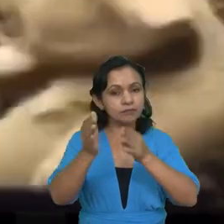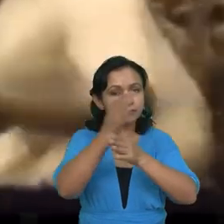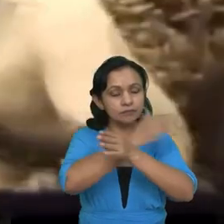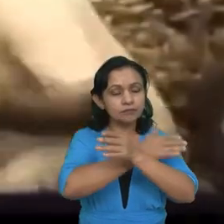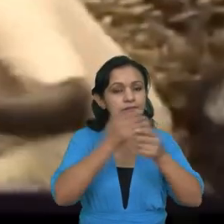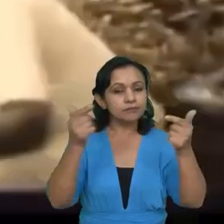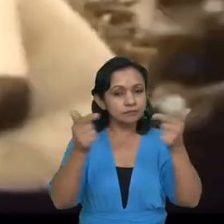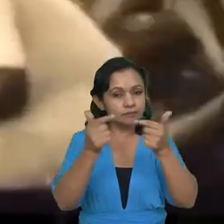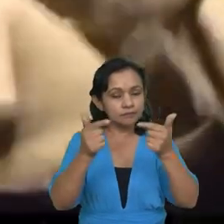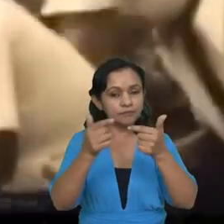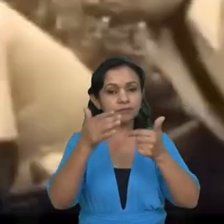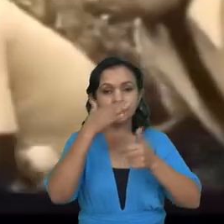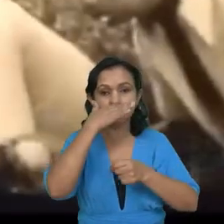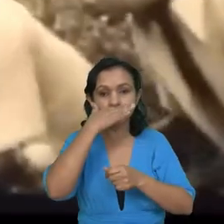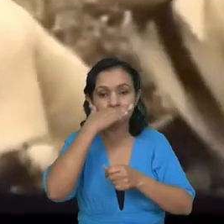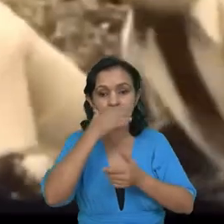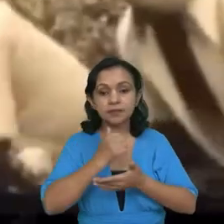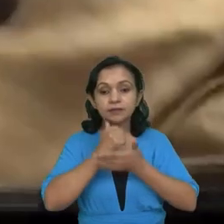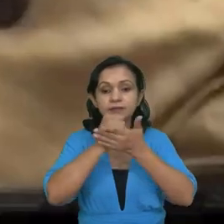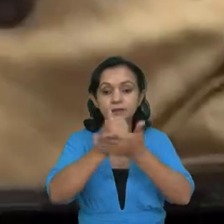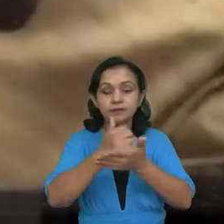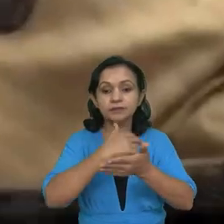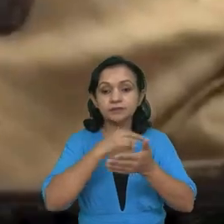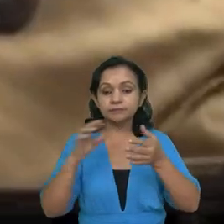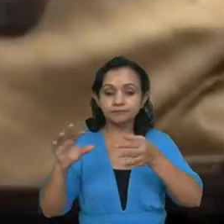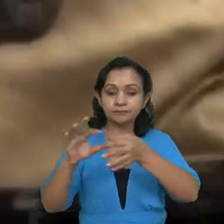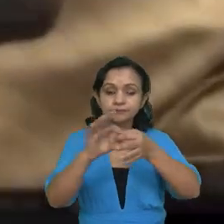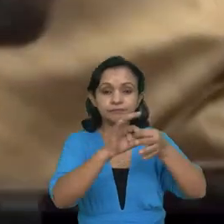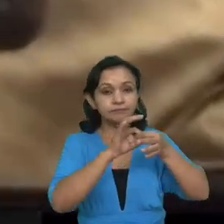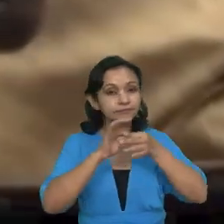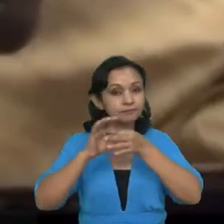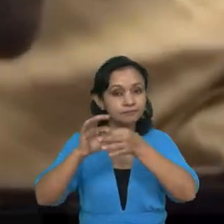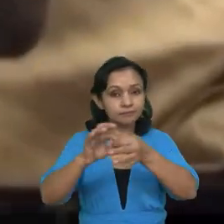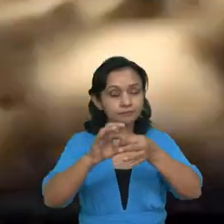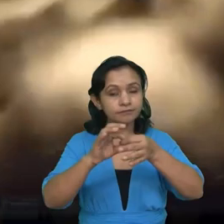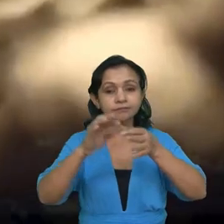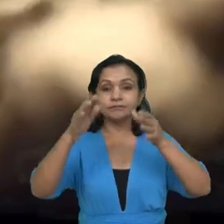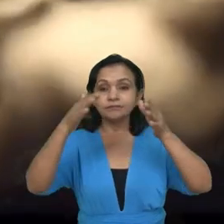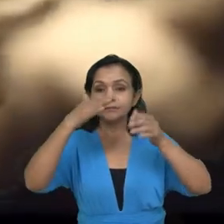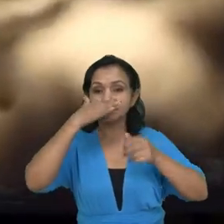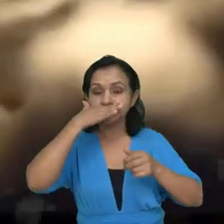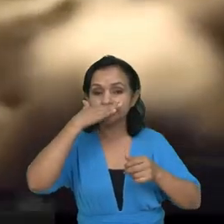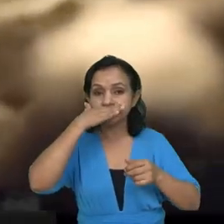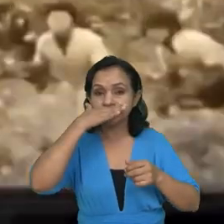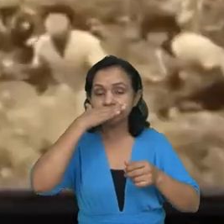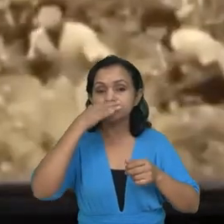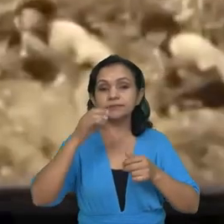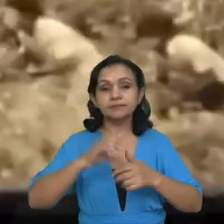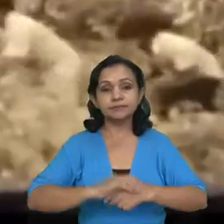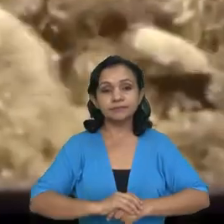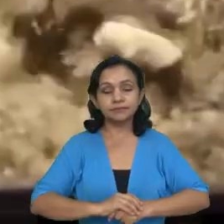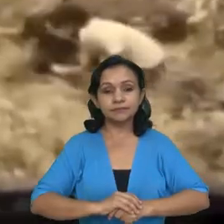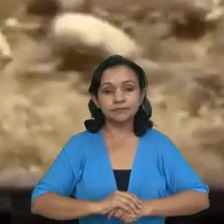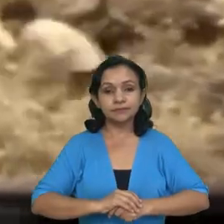lucha insurreccional que ayudó a construir la unidad monolítica del frente sandinista de liberación nacional